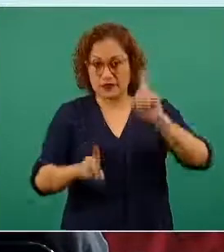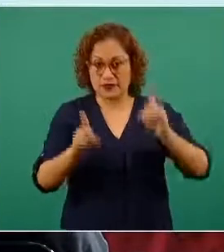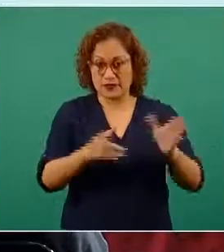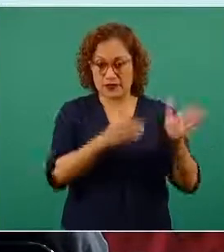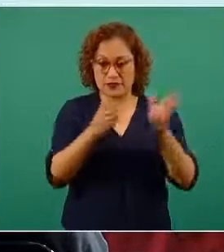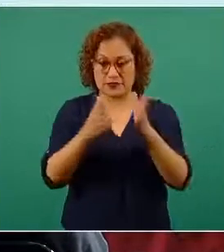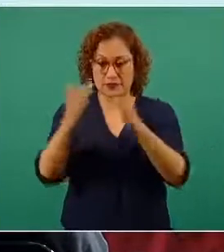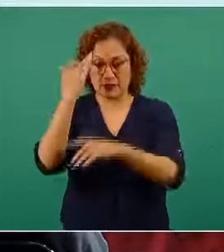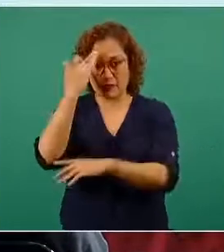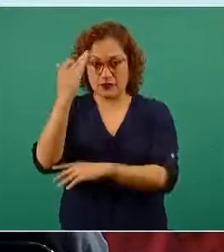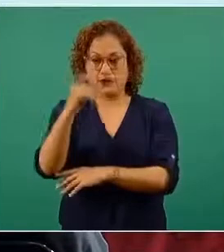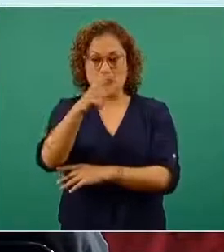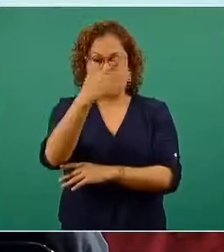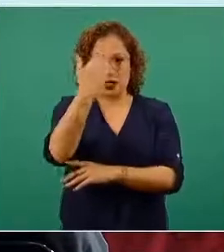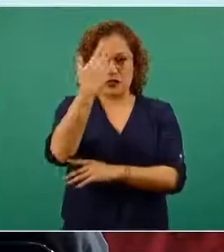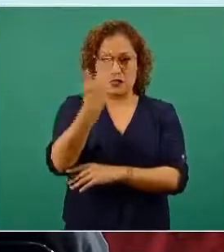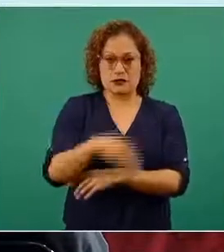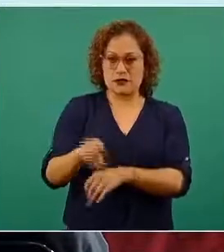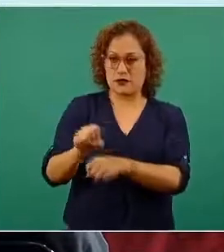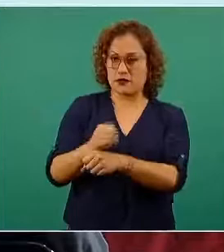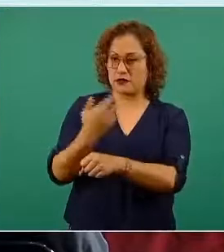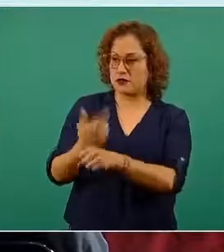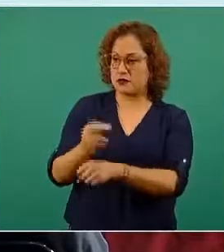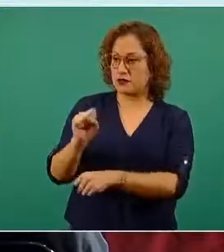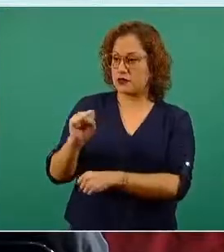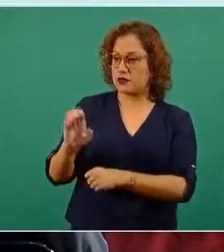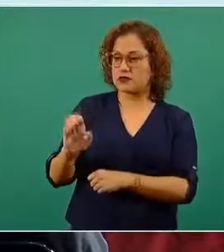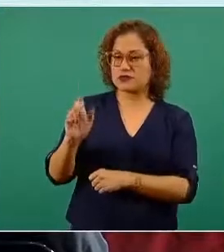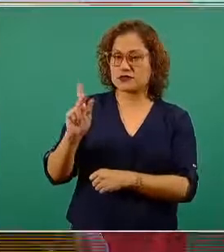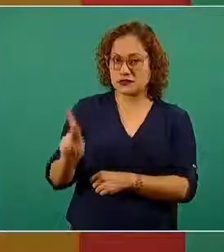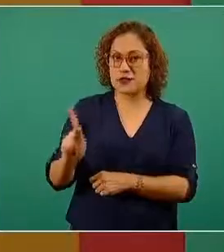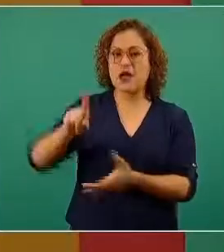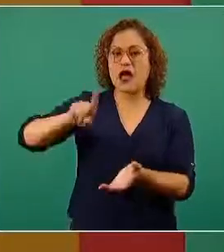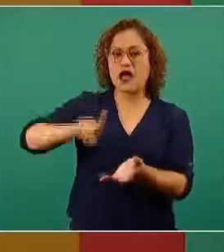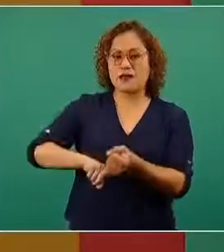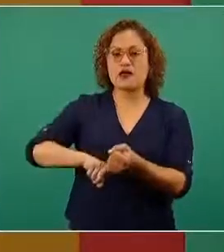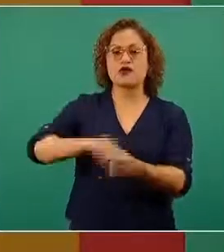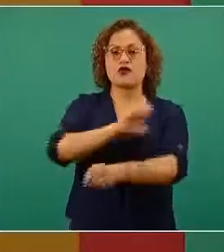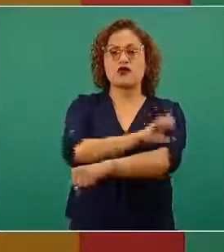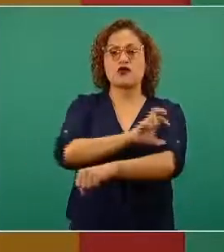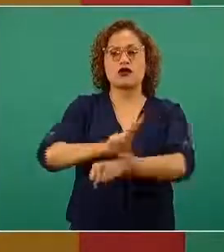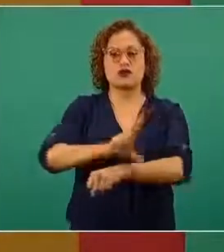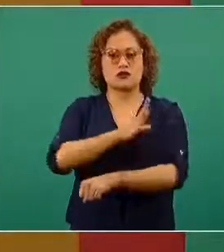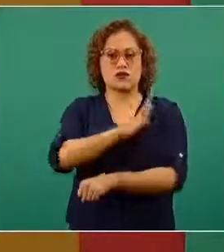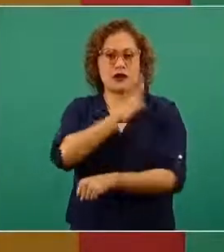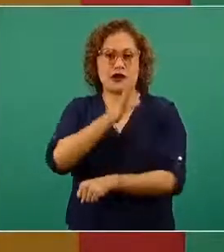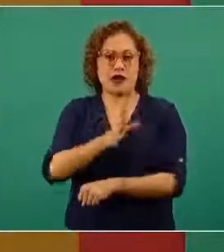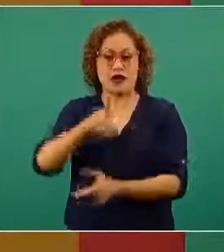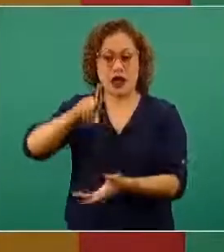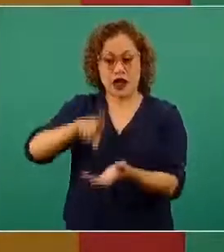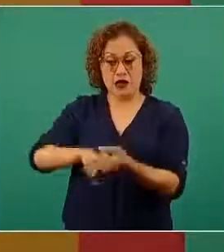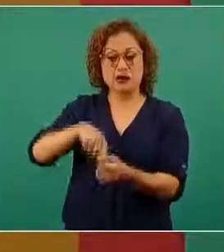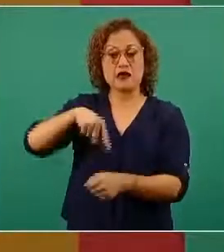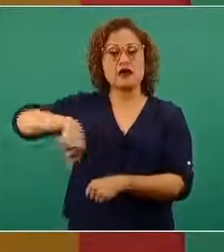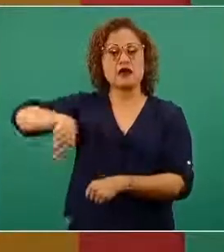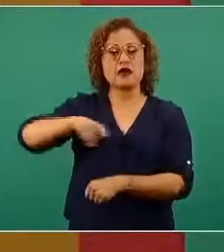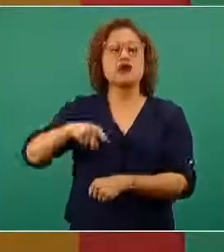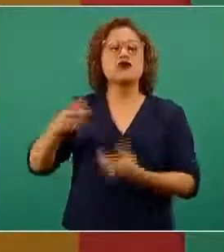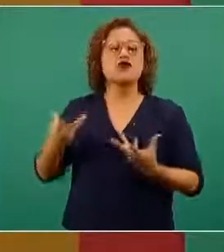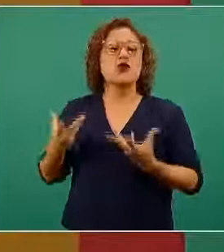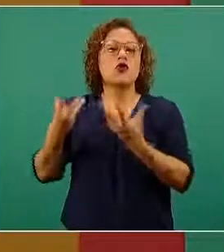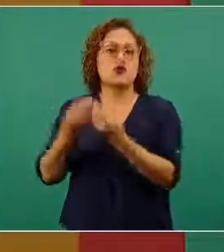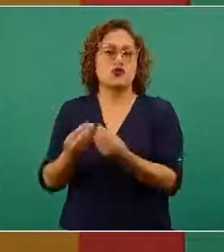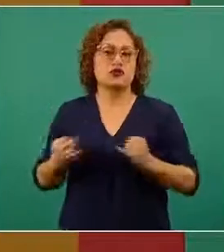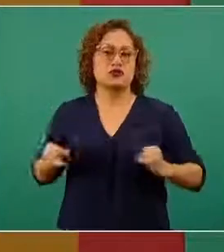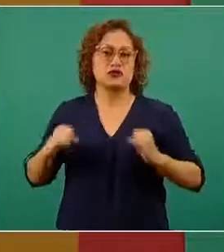participación de la Secretaría de Educación Pública en la coordinación general está acompañada de instituciones de salud,